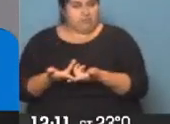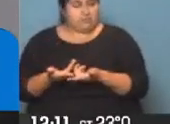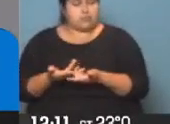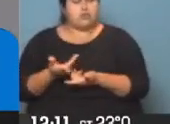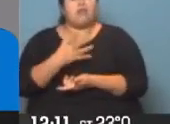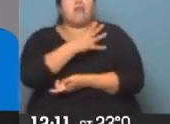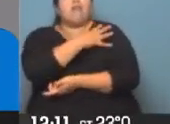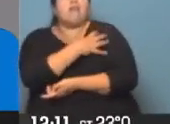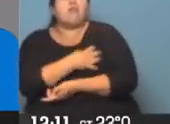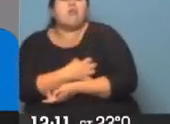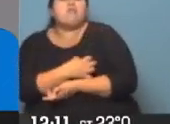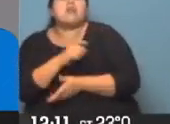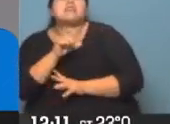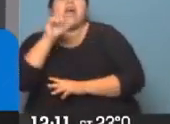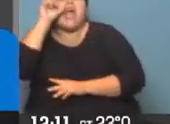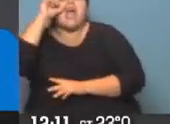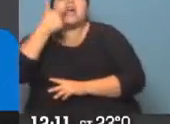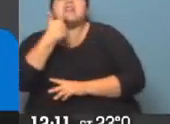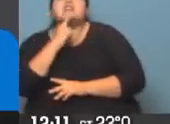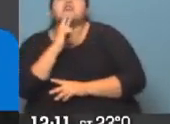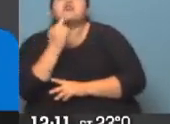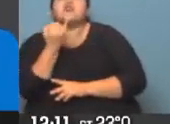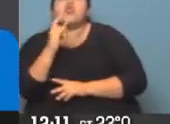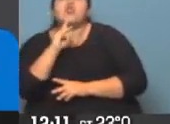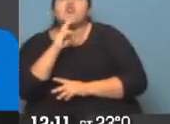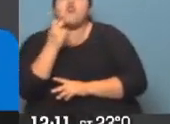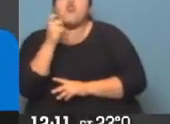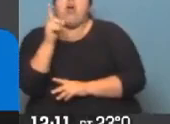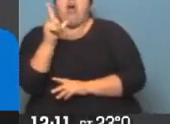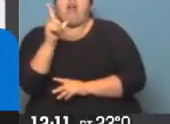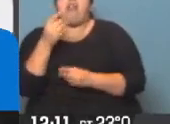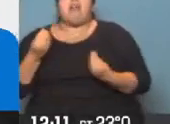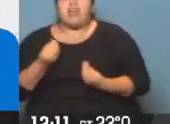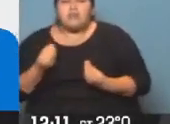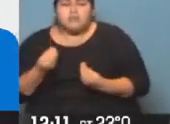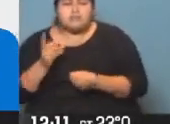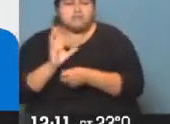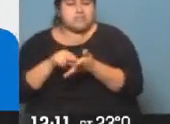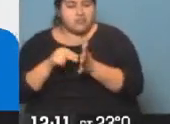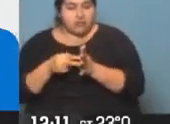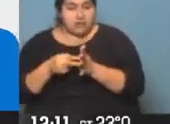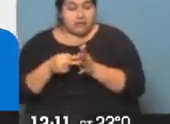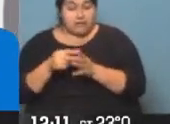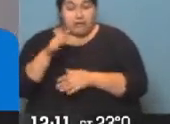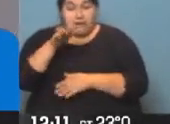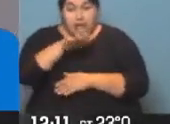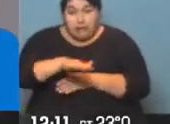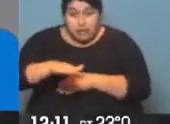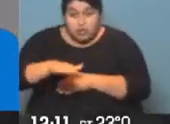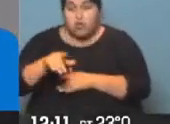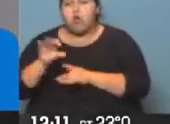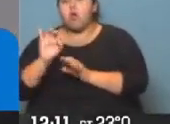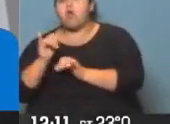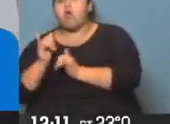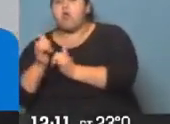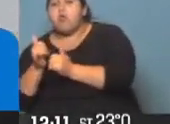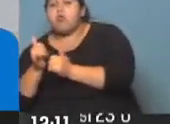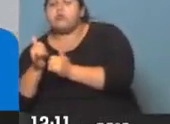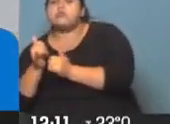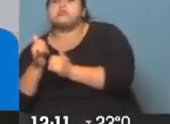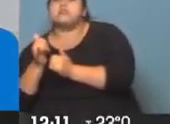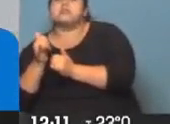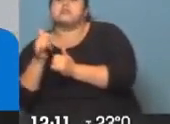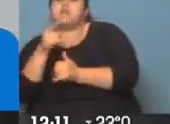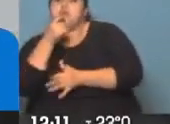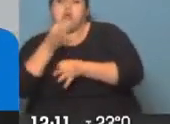pobreza estructural, ¿de qué estamos hablando? Vamos a repetir este concepto. Estamos hablando de un niño, una niña, un adolescente que quizás no